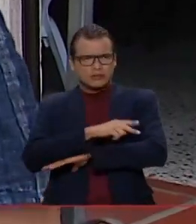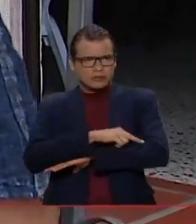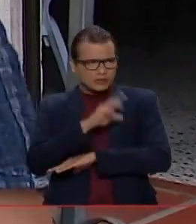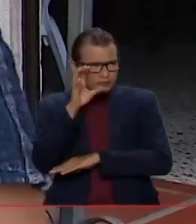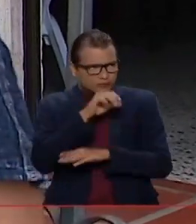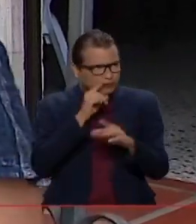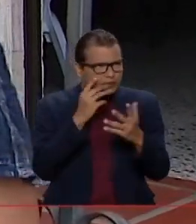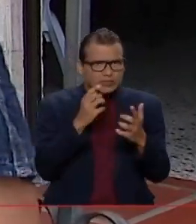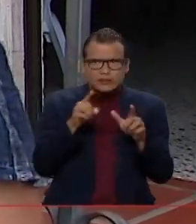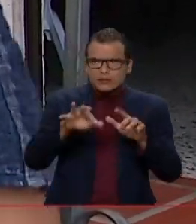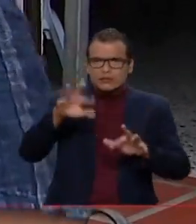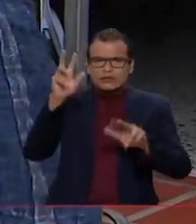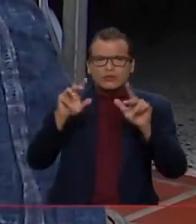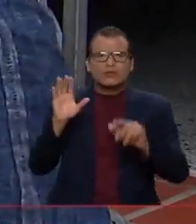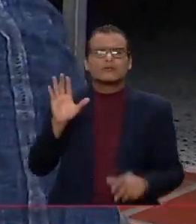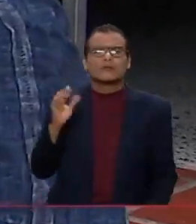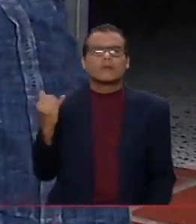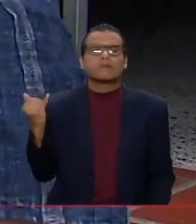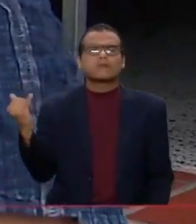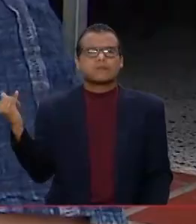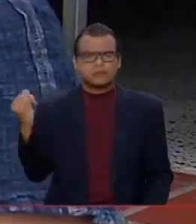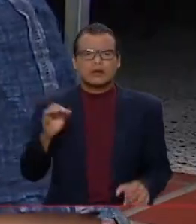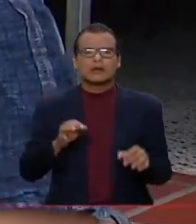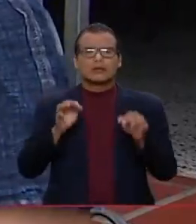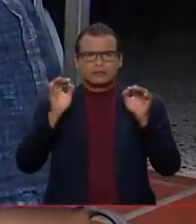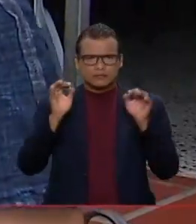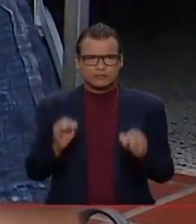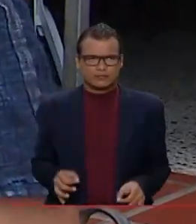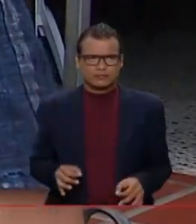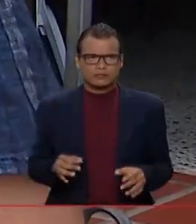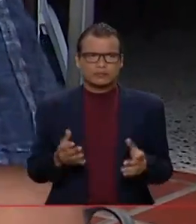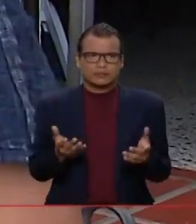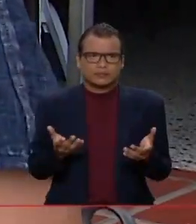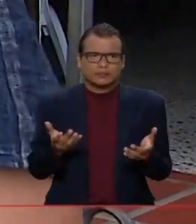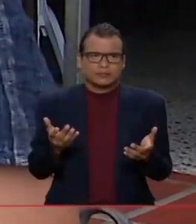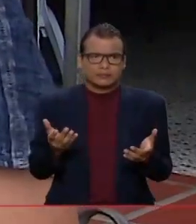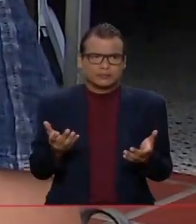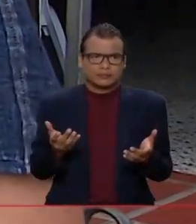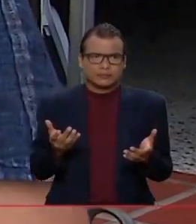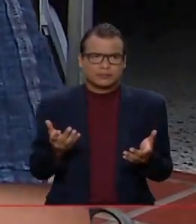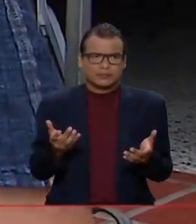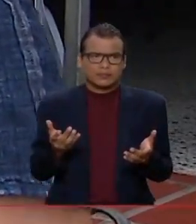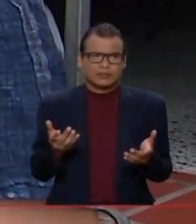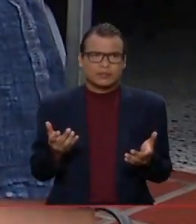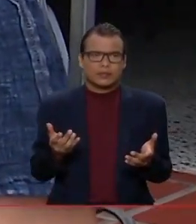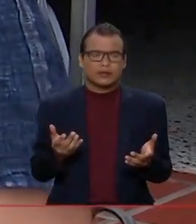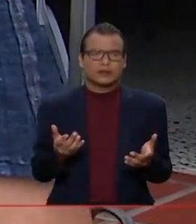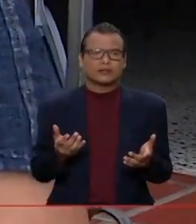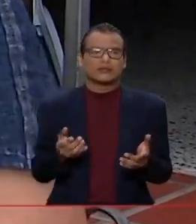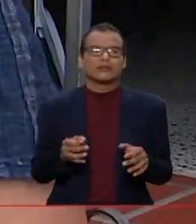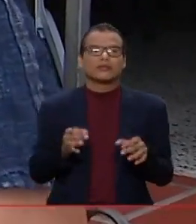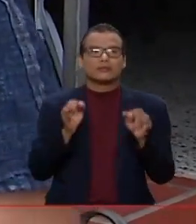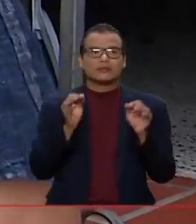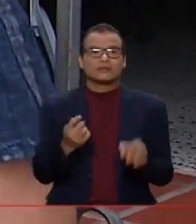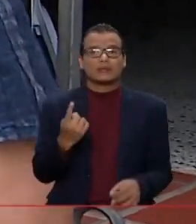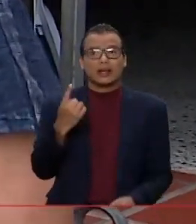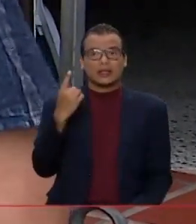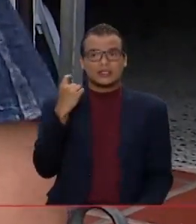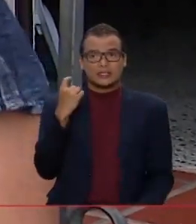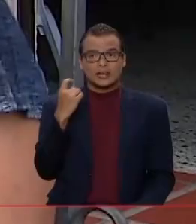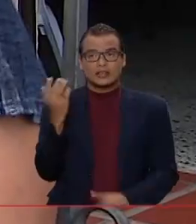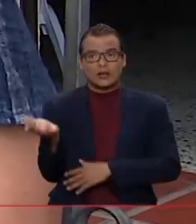cómo robar al otro día. Había unos pelados aquí tirados el día de ayer y antier, todo el santo día durmiendo y toda la noche, y precisamente hoy se presentó la